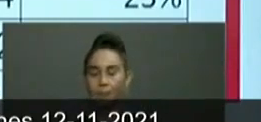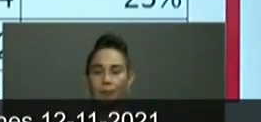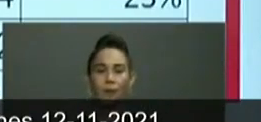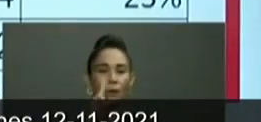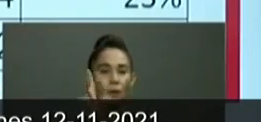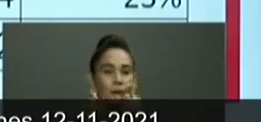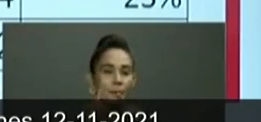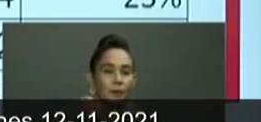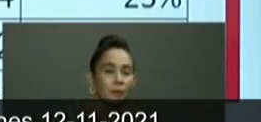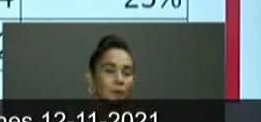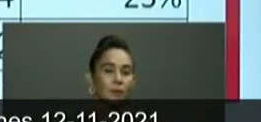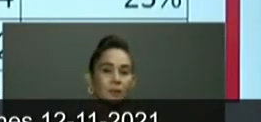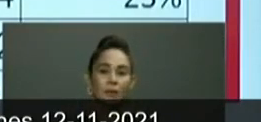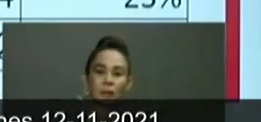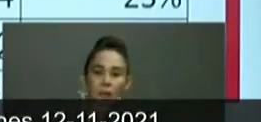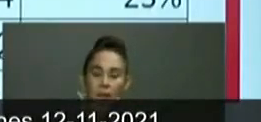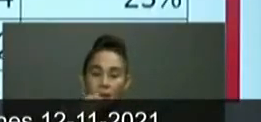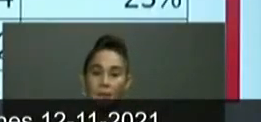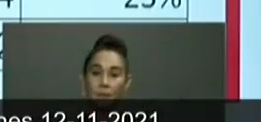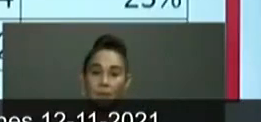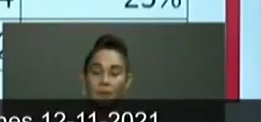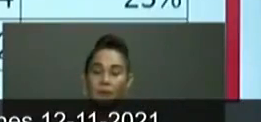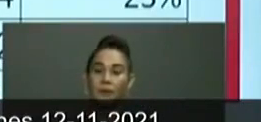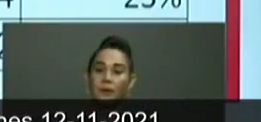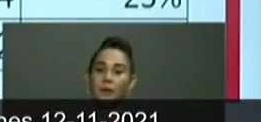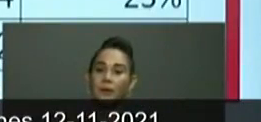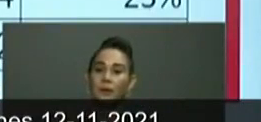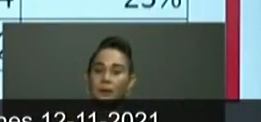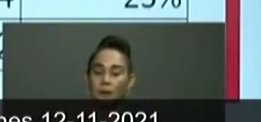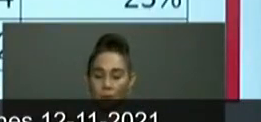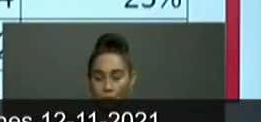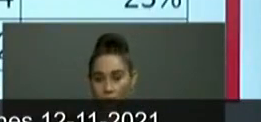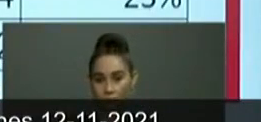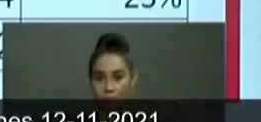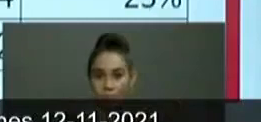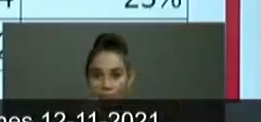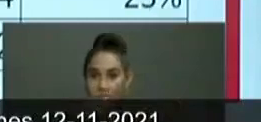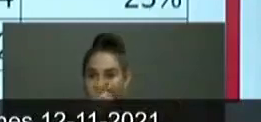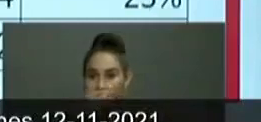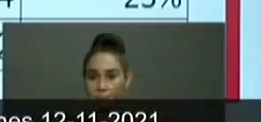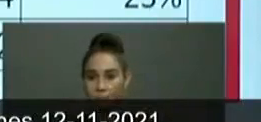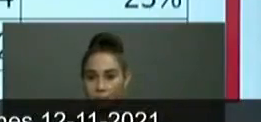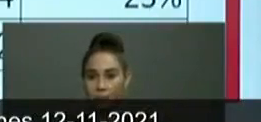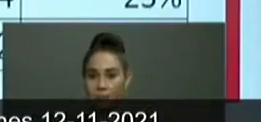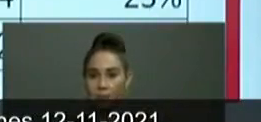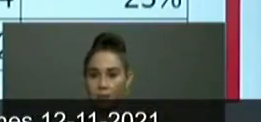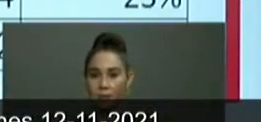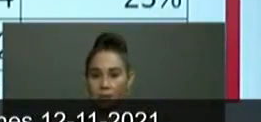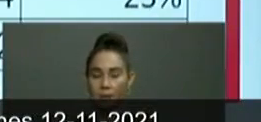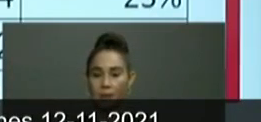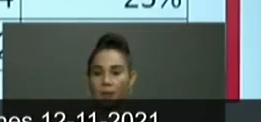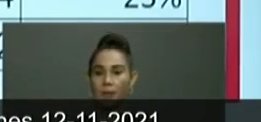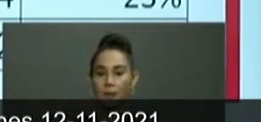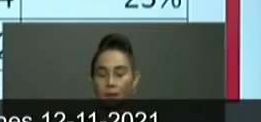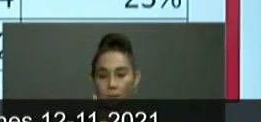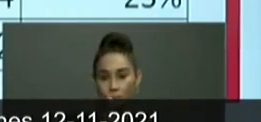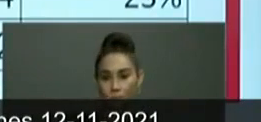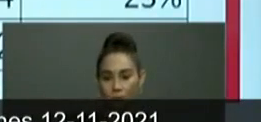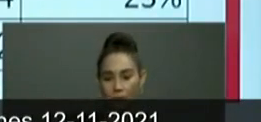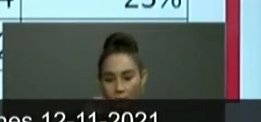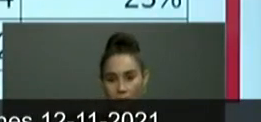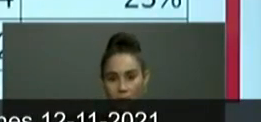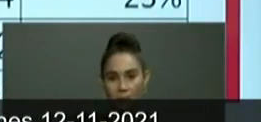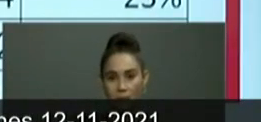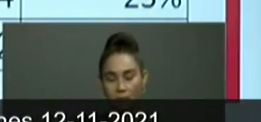estoy seguro que ustedes van a hacer: ¿y qué pasaba entonces con las parturientas dominicanas que por capacidad instalada tienen